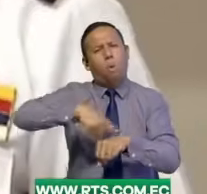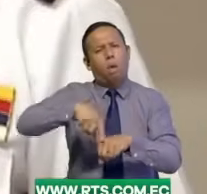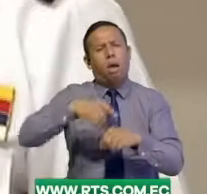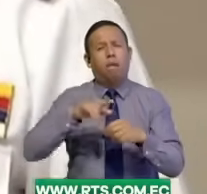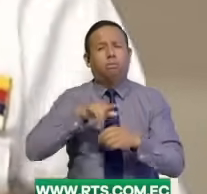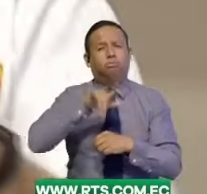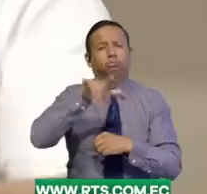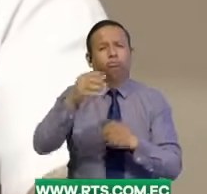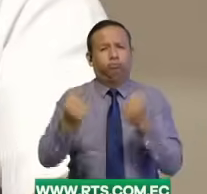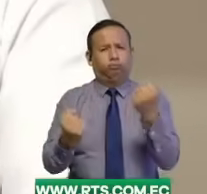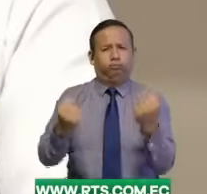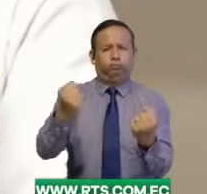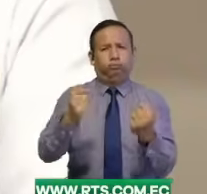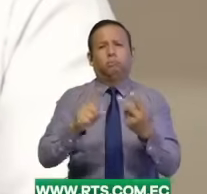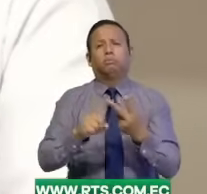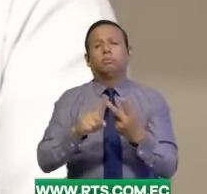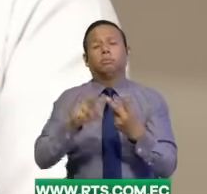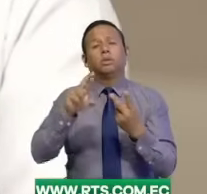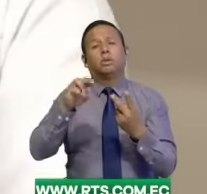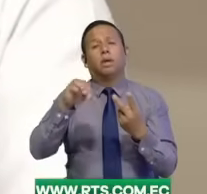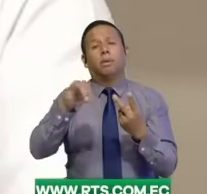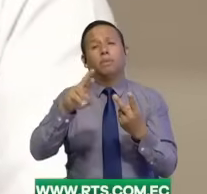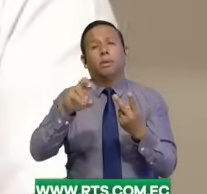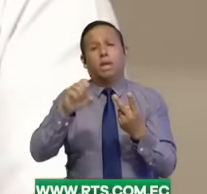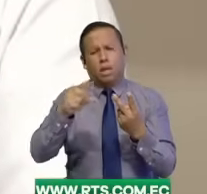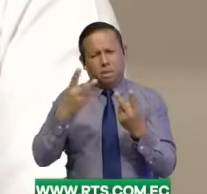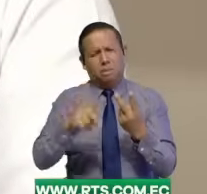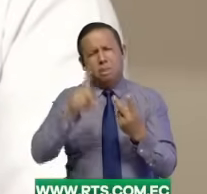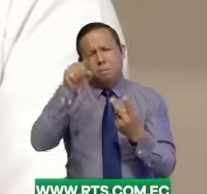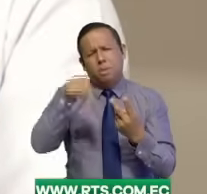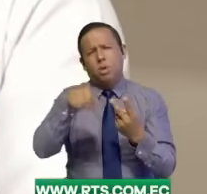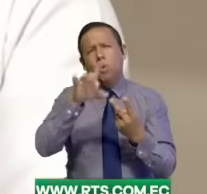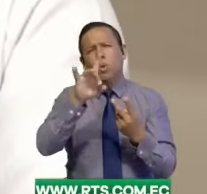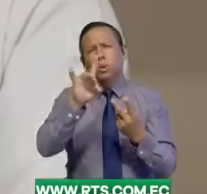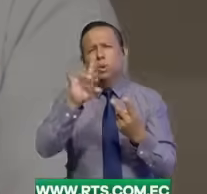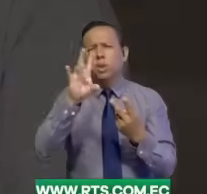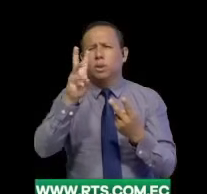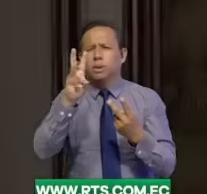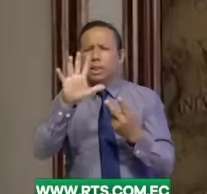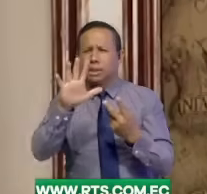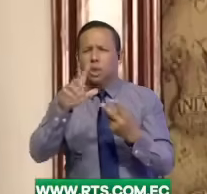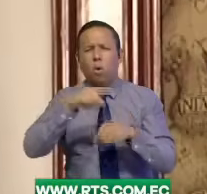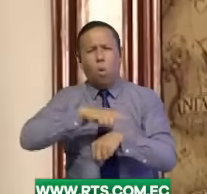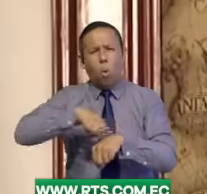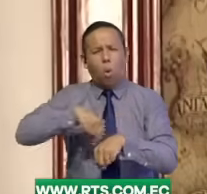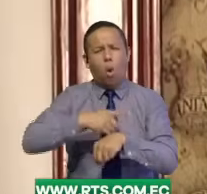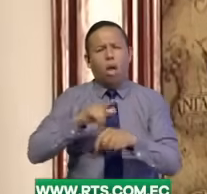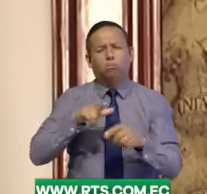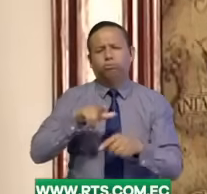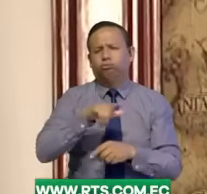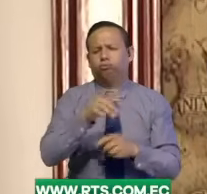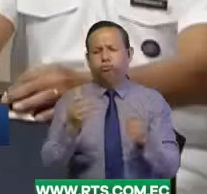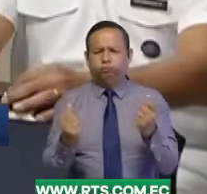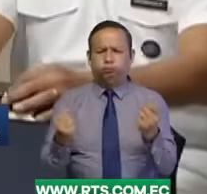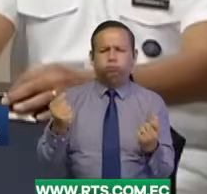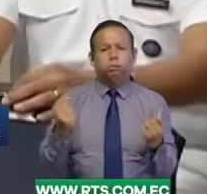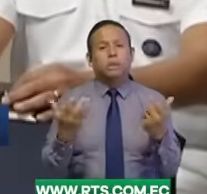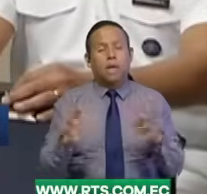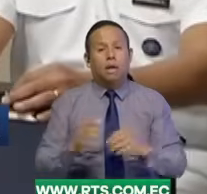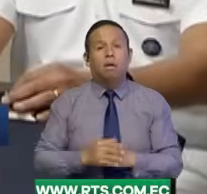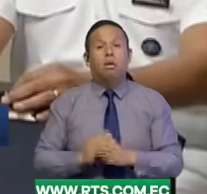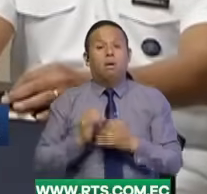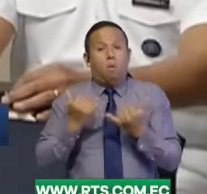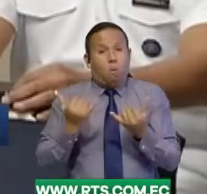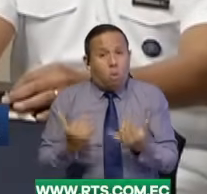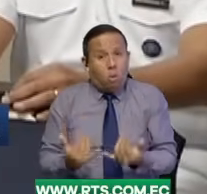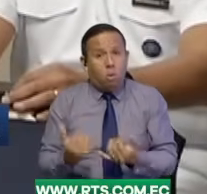señor capitán Ramírez tenía 1.865 horas de vuelo. Un día después del suceso, el comandante